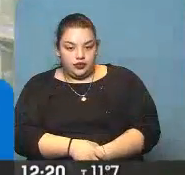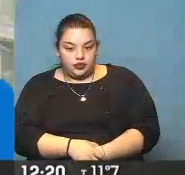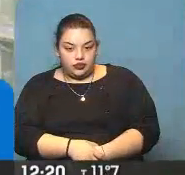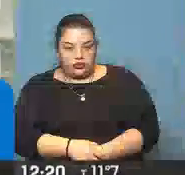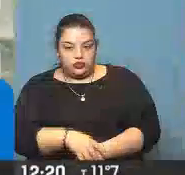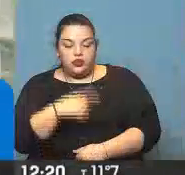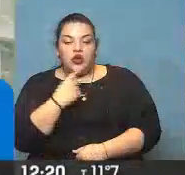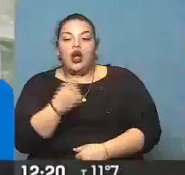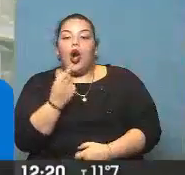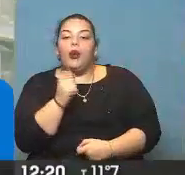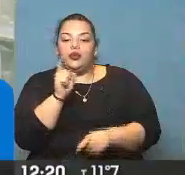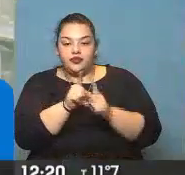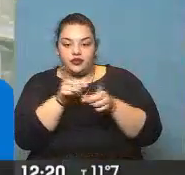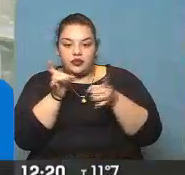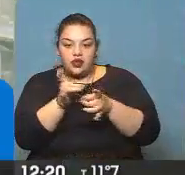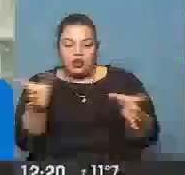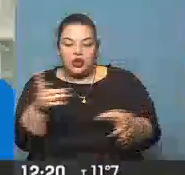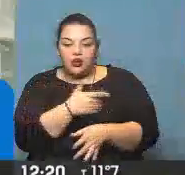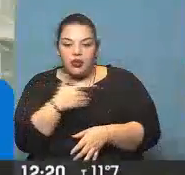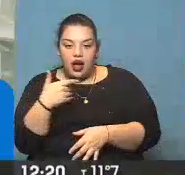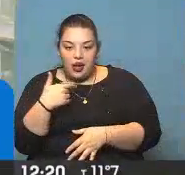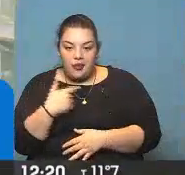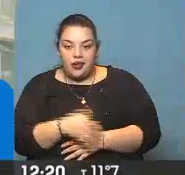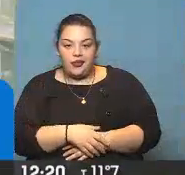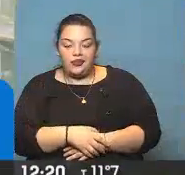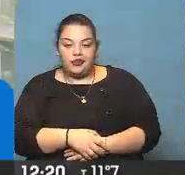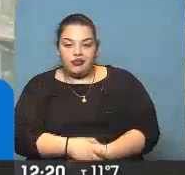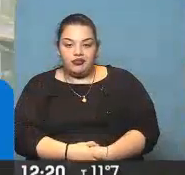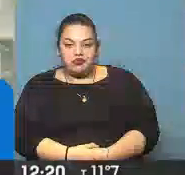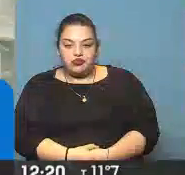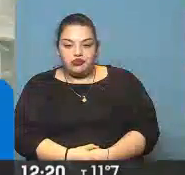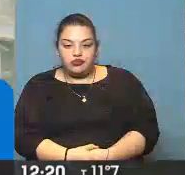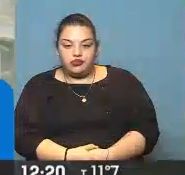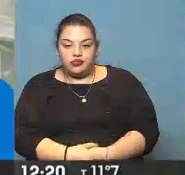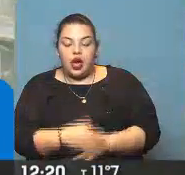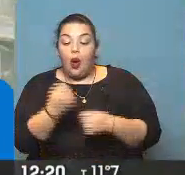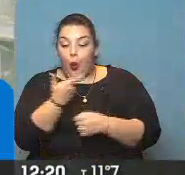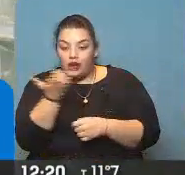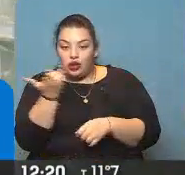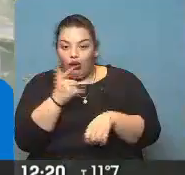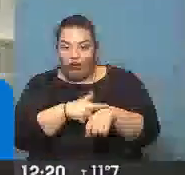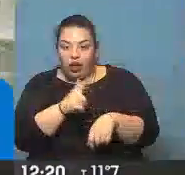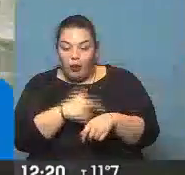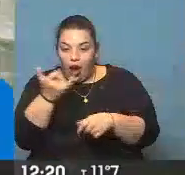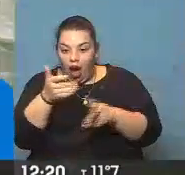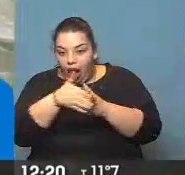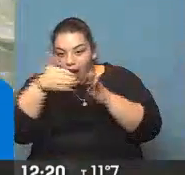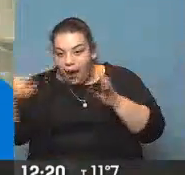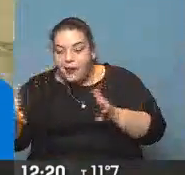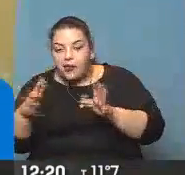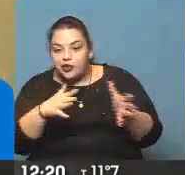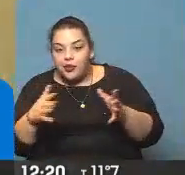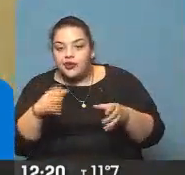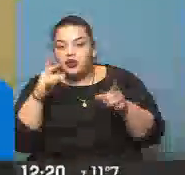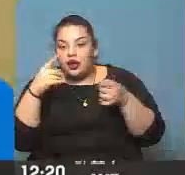cáncer de mama de volver a recaer en un lapso determinado y los beneficios que tendrían estas pacientes de hacer o no